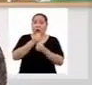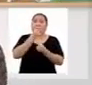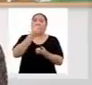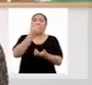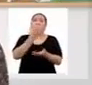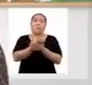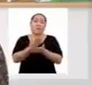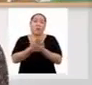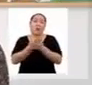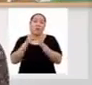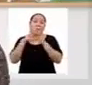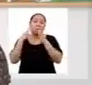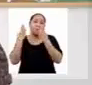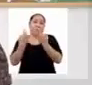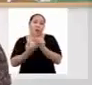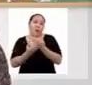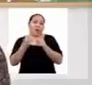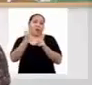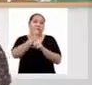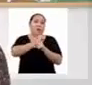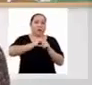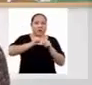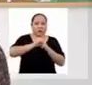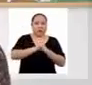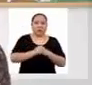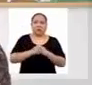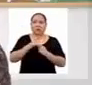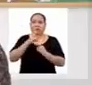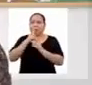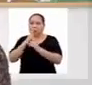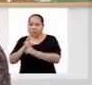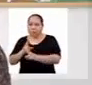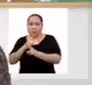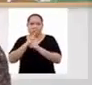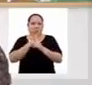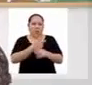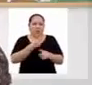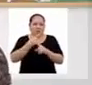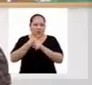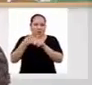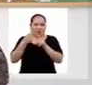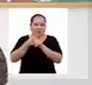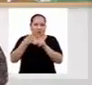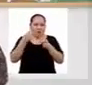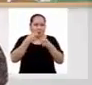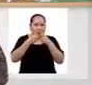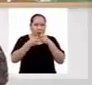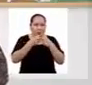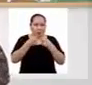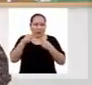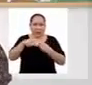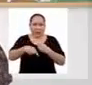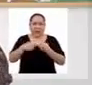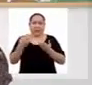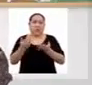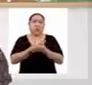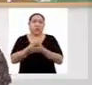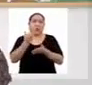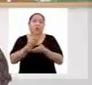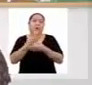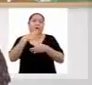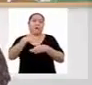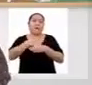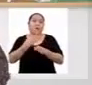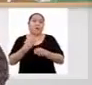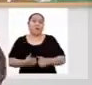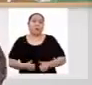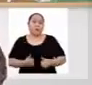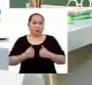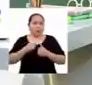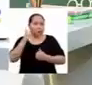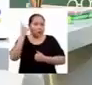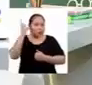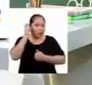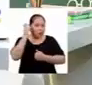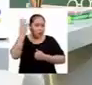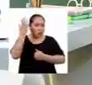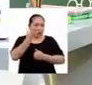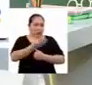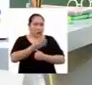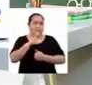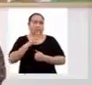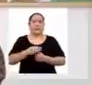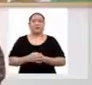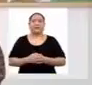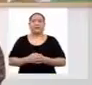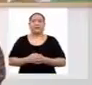sociedad, respondiendo a las exigencias y cambios que exige la nueva realidad. Escuche este dicho, Jonathan. A